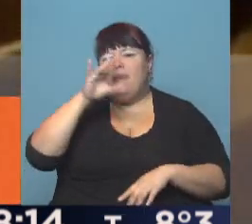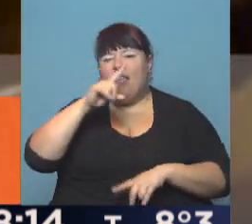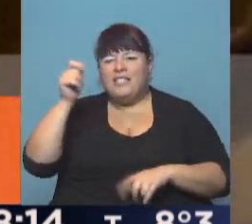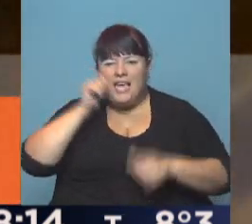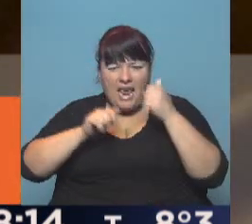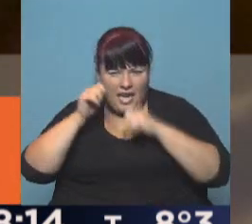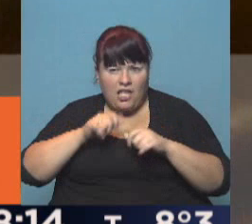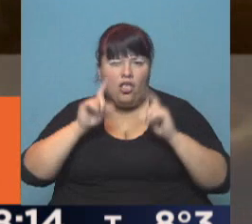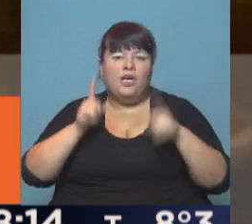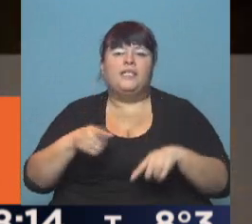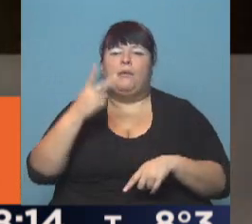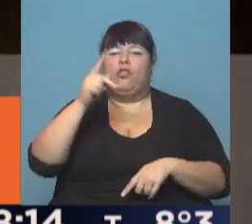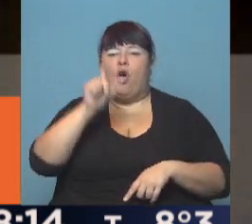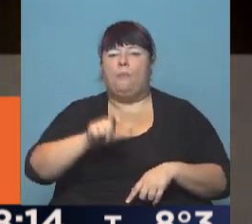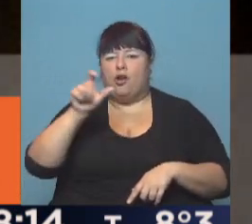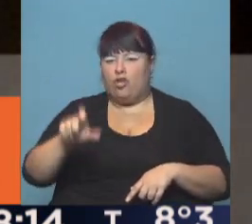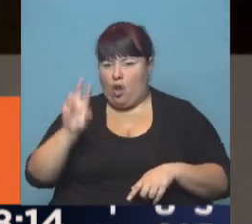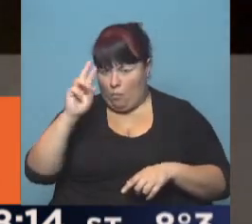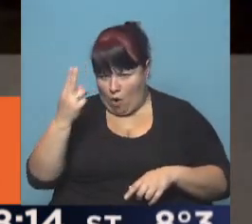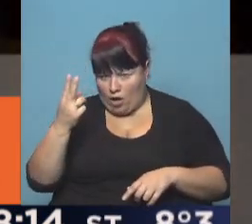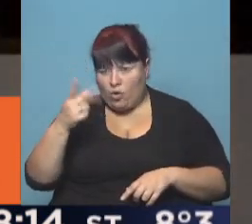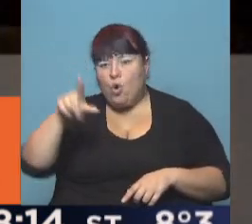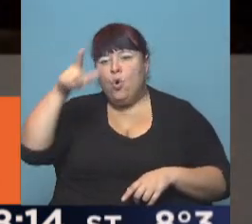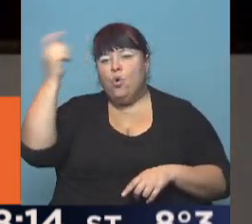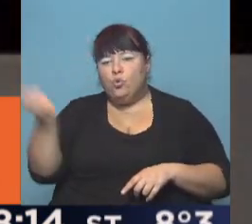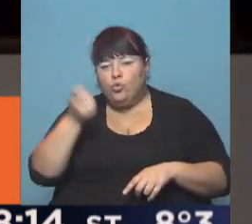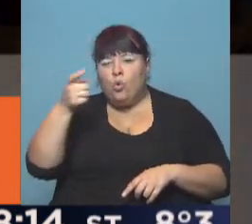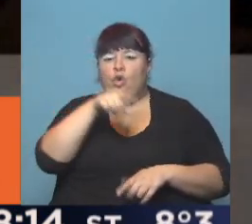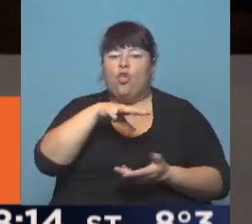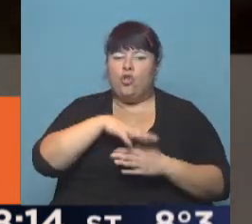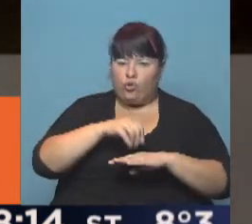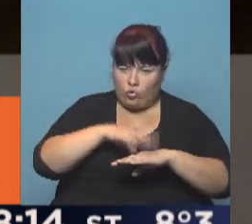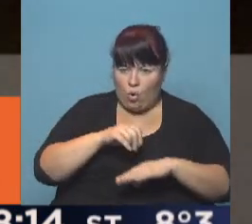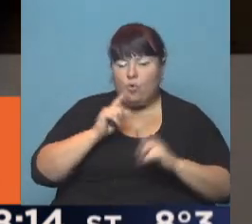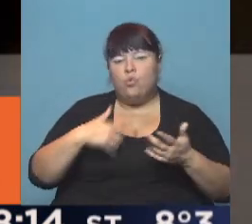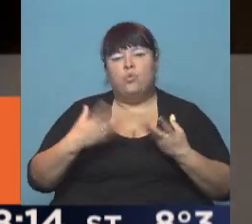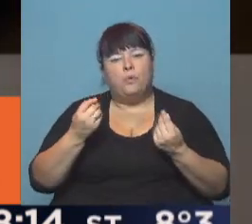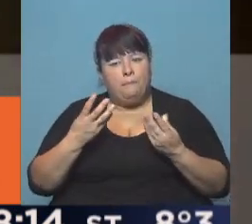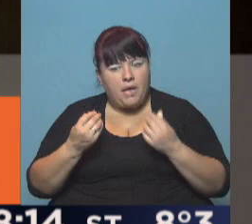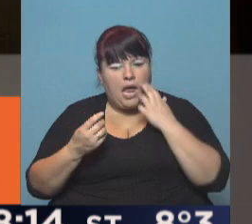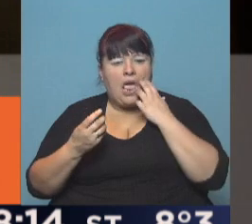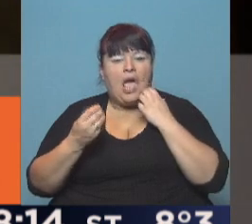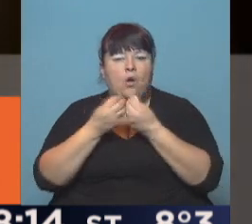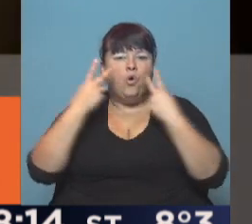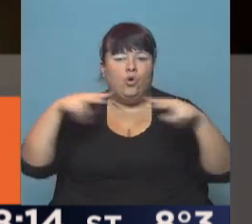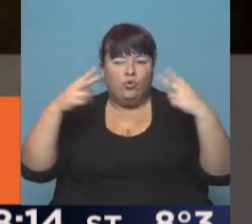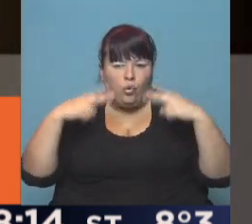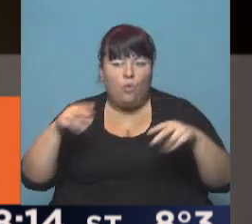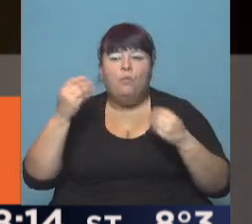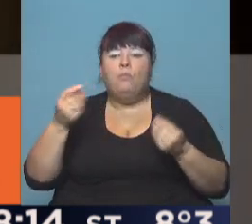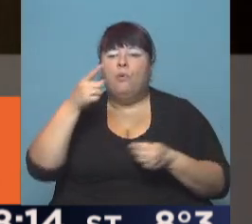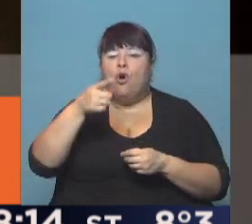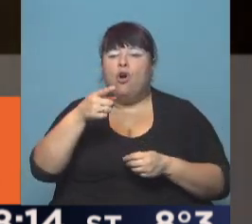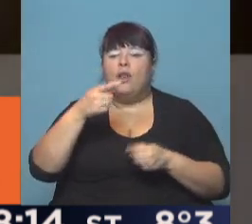heridos, además de dos personas fallecidas, un turco y un sueco. Claro, hubo mucho temor entre la cantidad de turistas, ya que